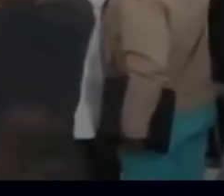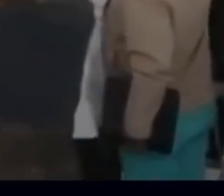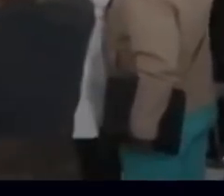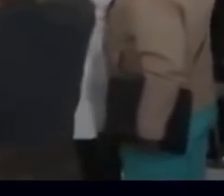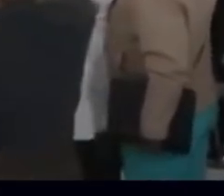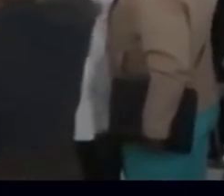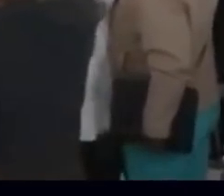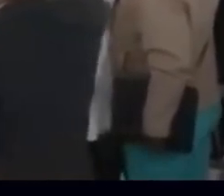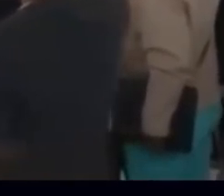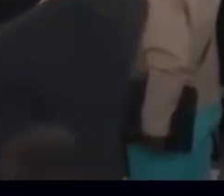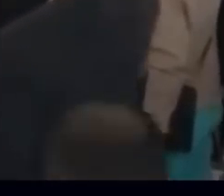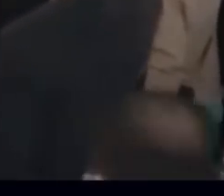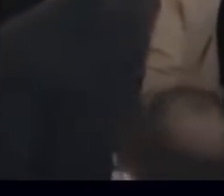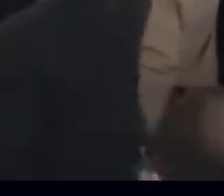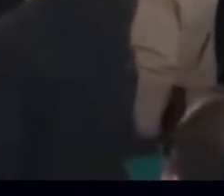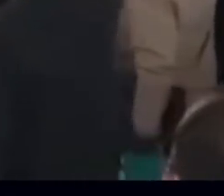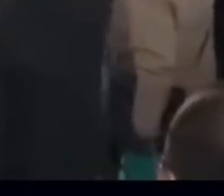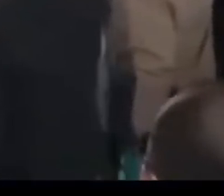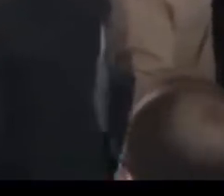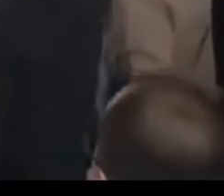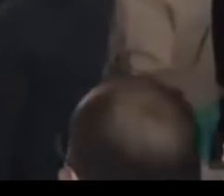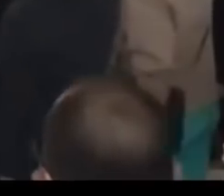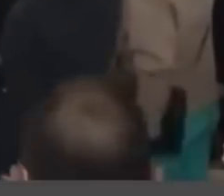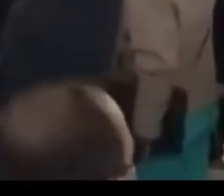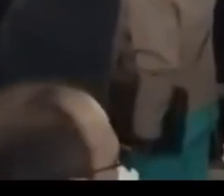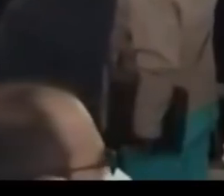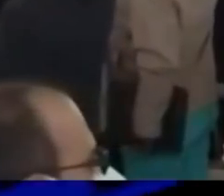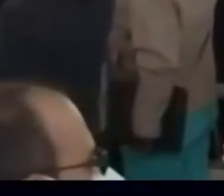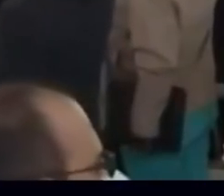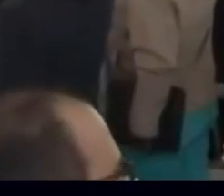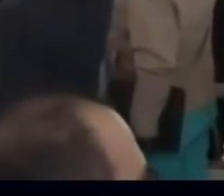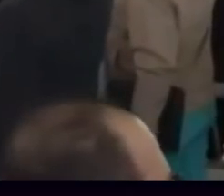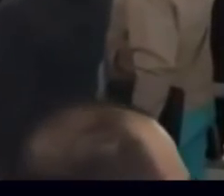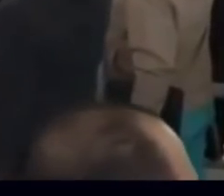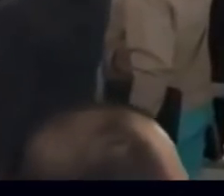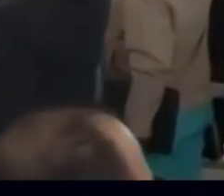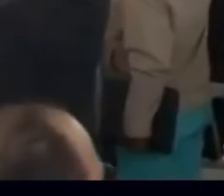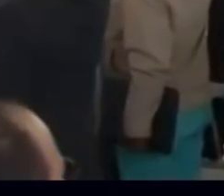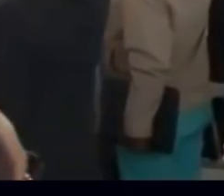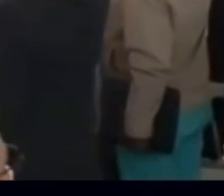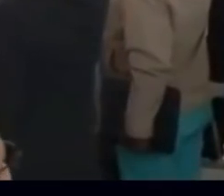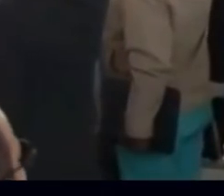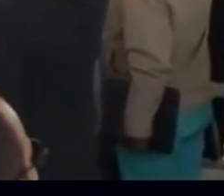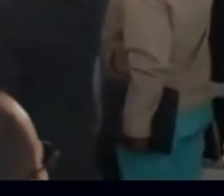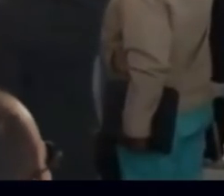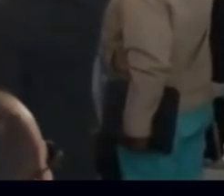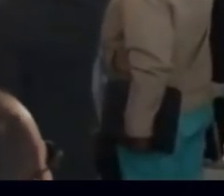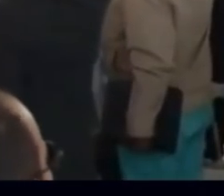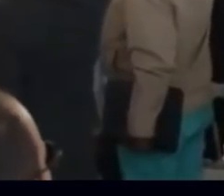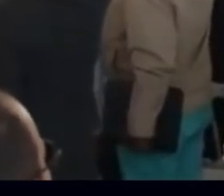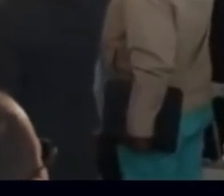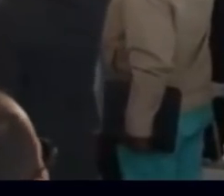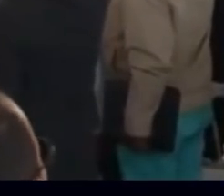hombres, familias que tendrán una Navidad digna como se merecen los dominicanos y